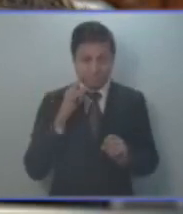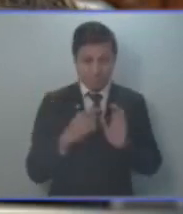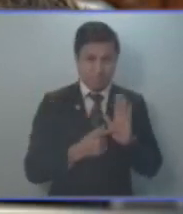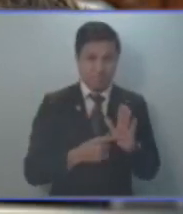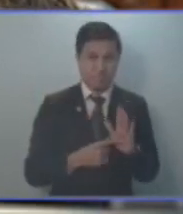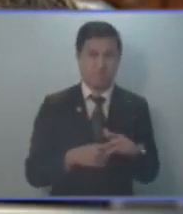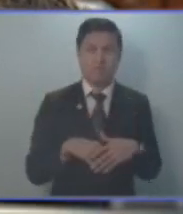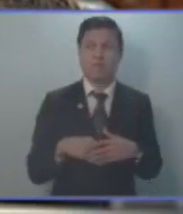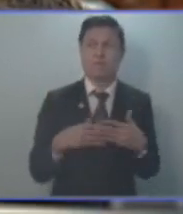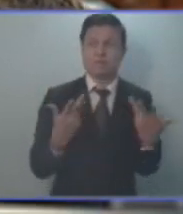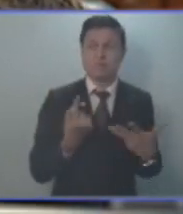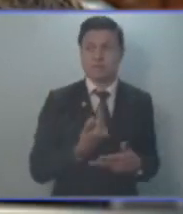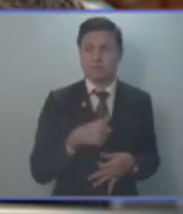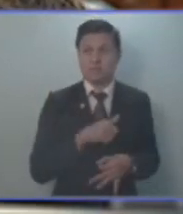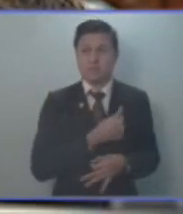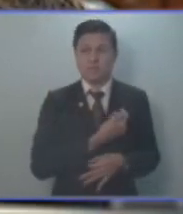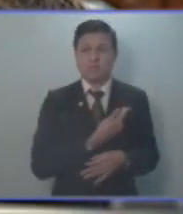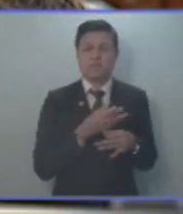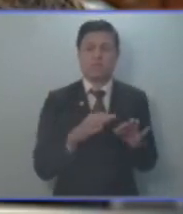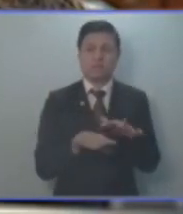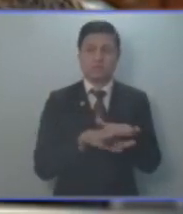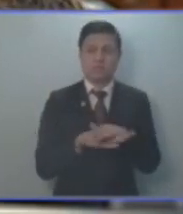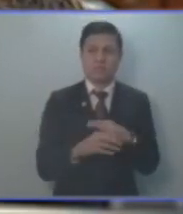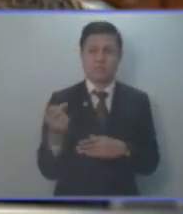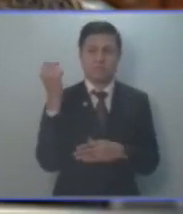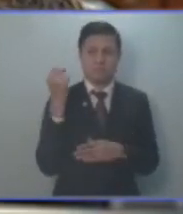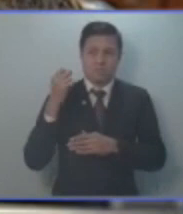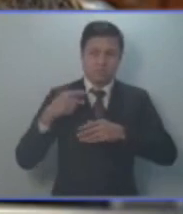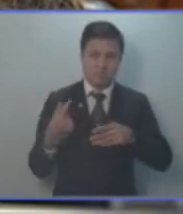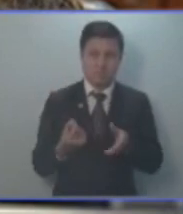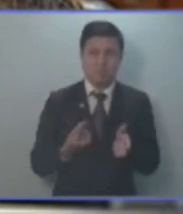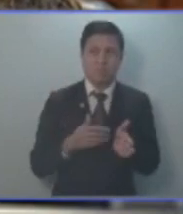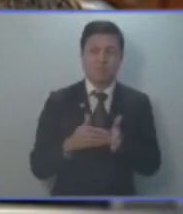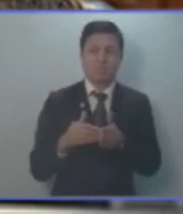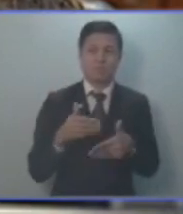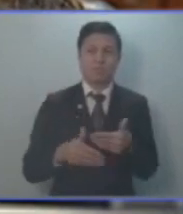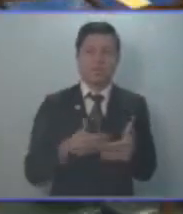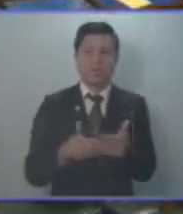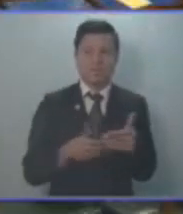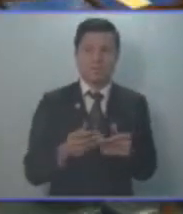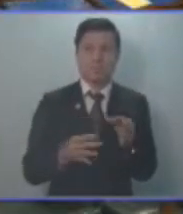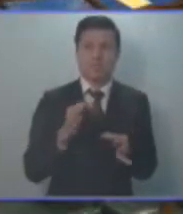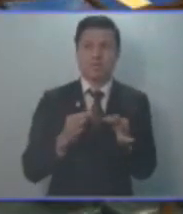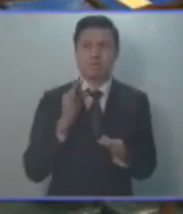inocencia sea el factor principal al inicio de un proceso